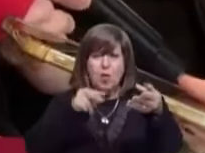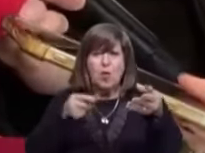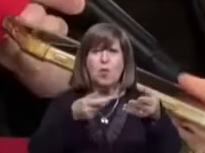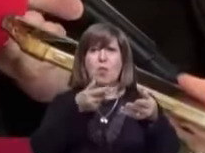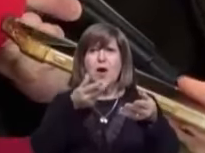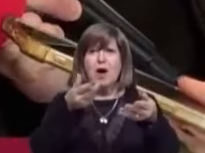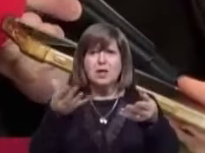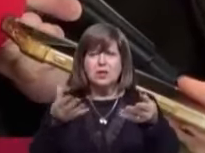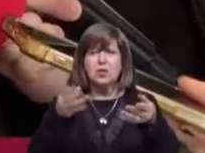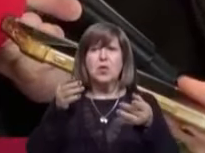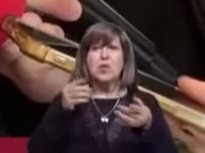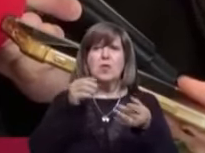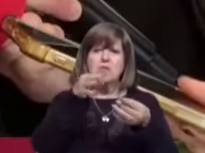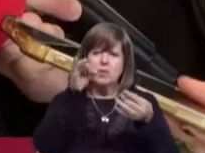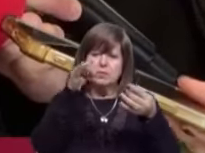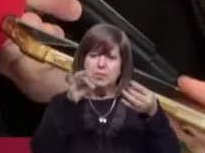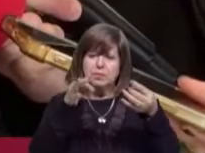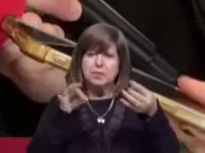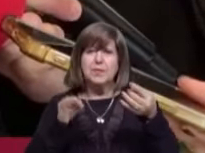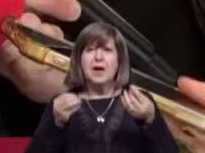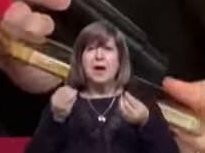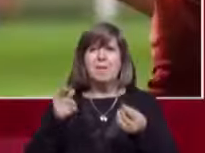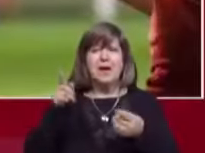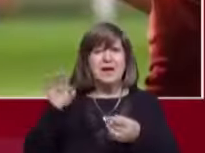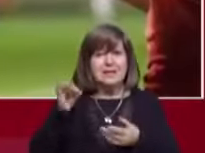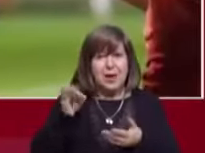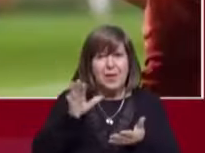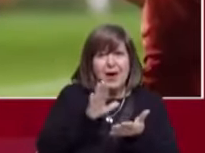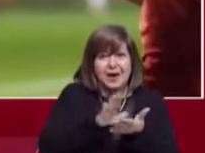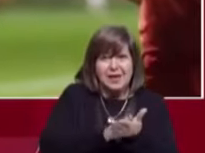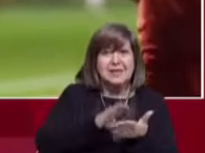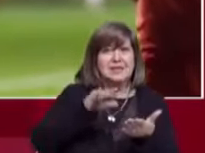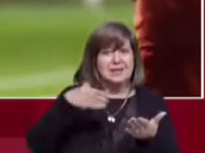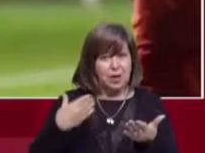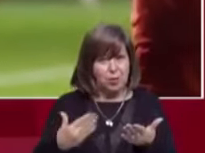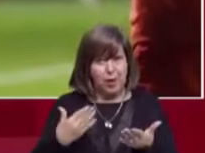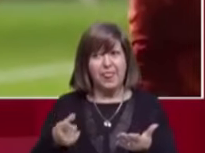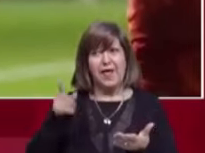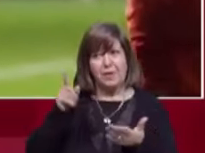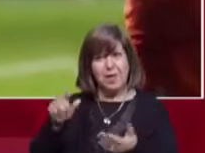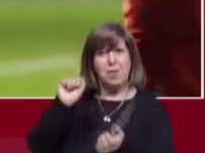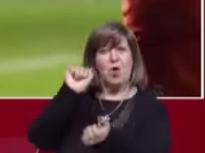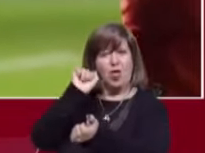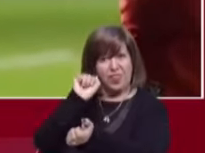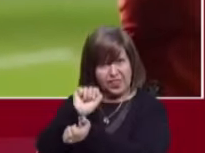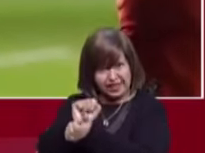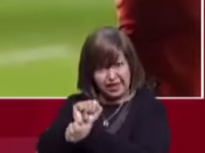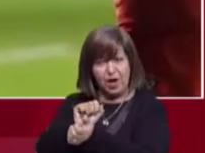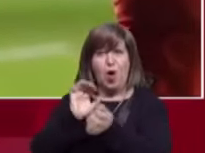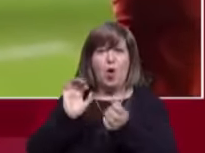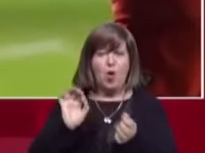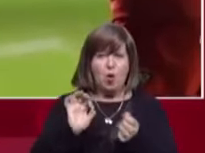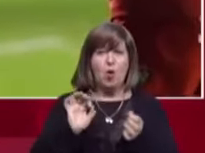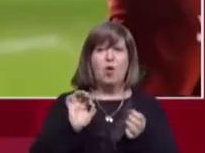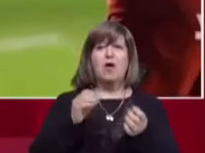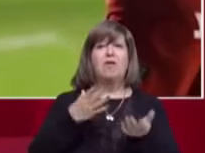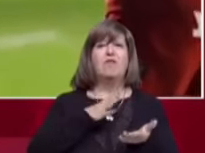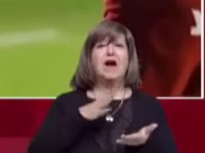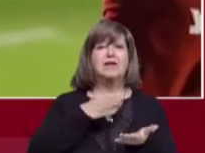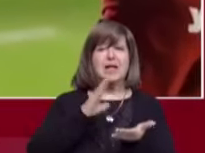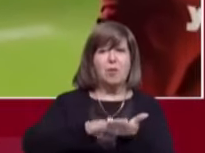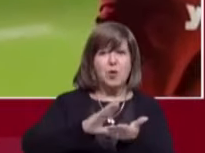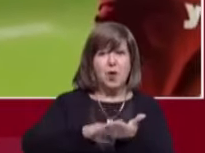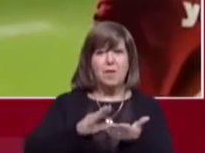sino más bien cualitativamente a los fines de ponderar si las pruebas arrimadas al proceso son capaces de resistir un análisis crítico en términos de